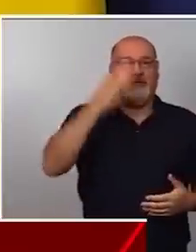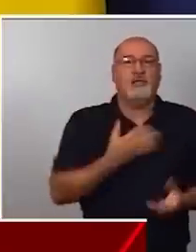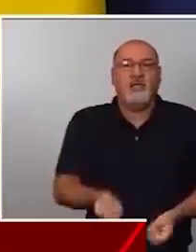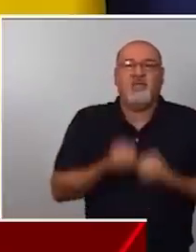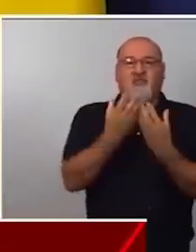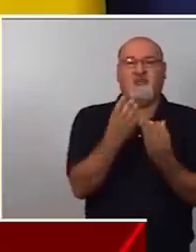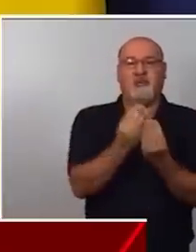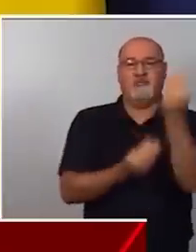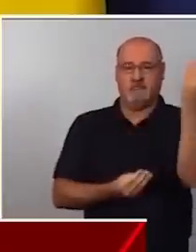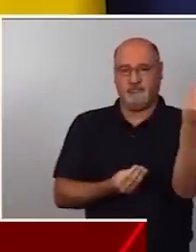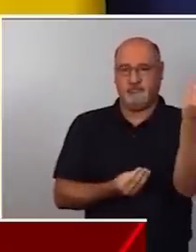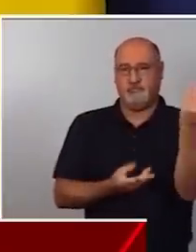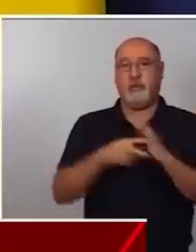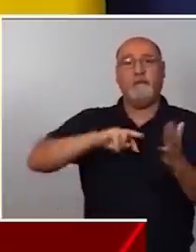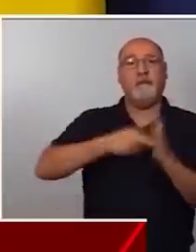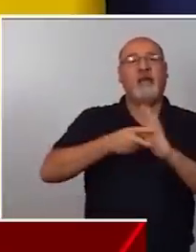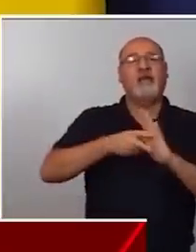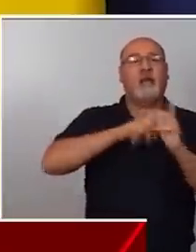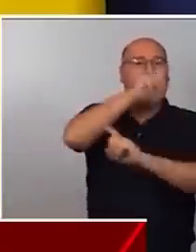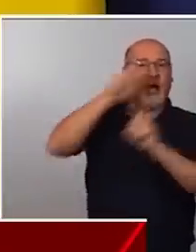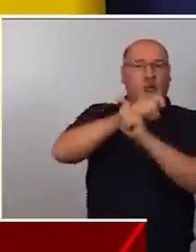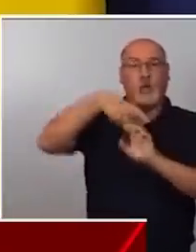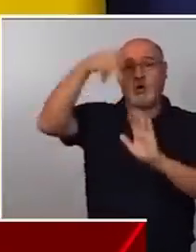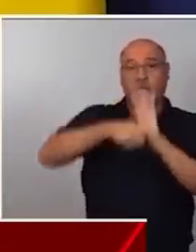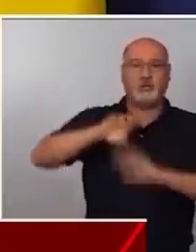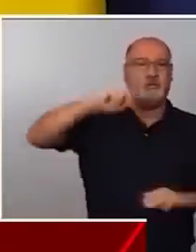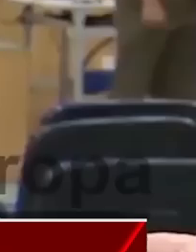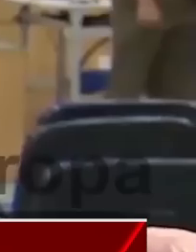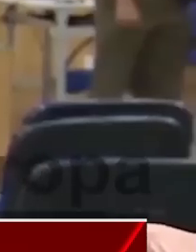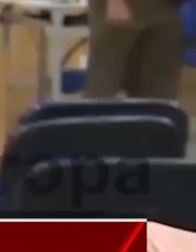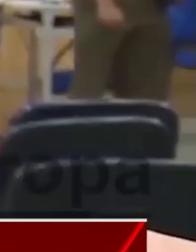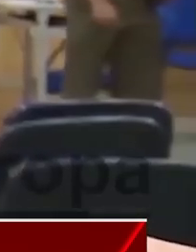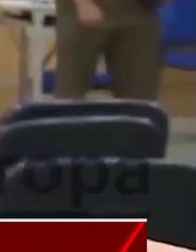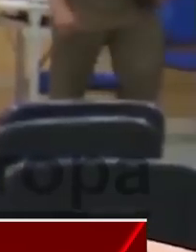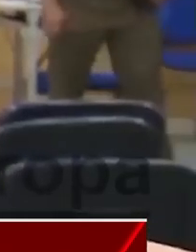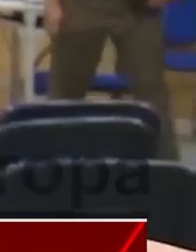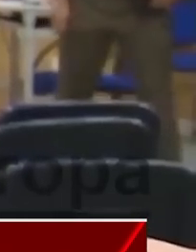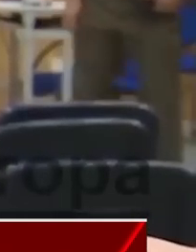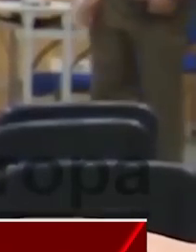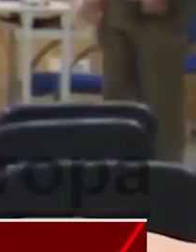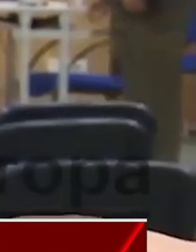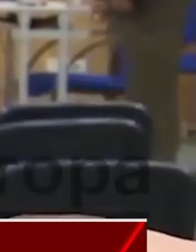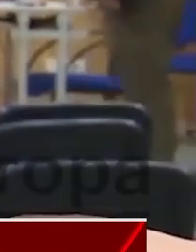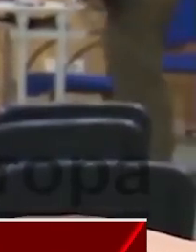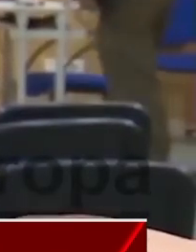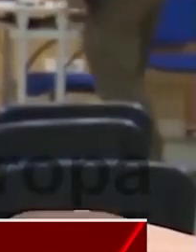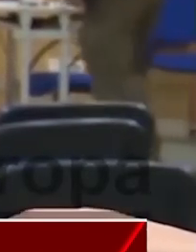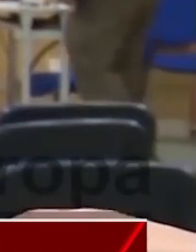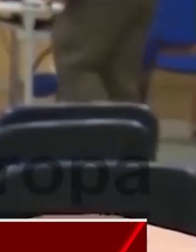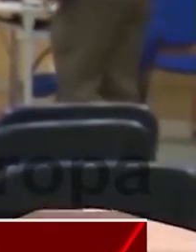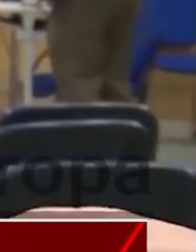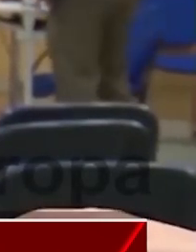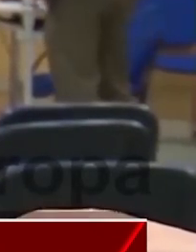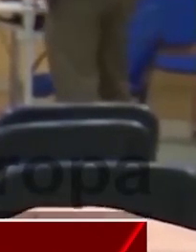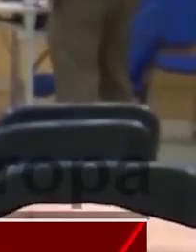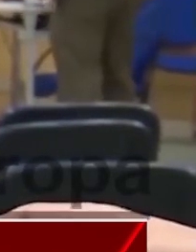por parte del cine y españa no es venezuela y lo digo con todo el respeto para los pobres venezolanos que están teniendo que escapar de allí y para los pobres que incluso